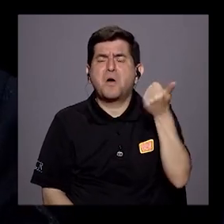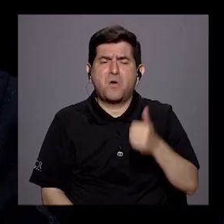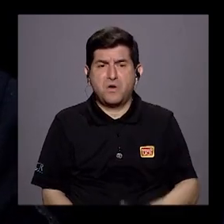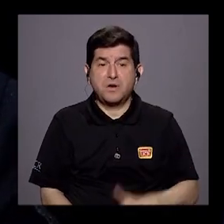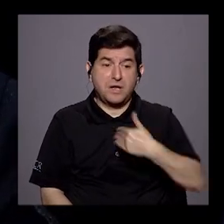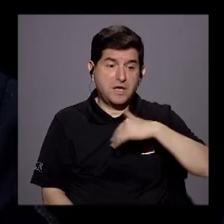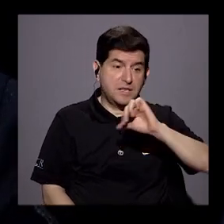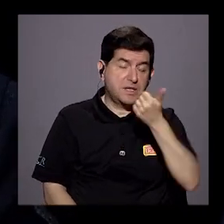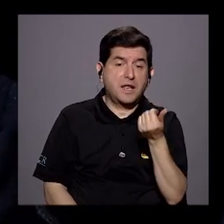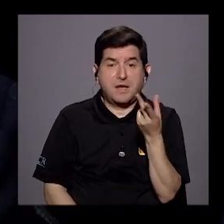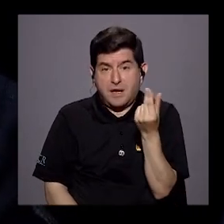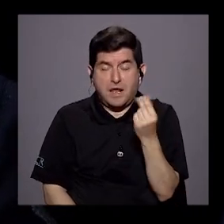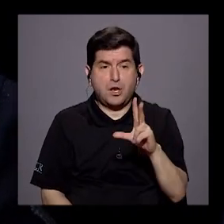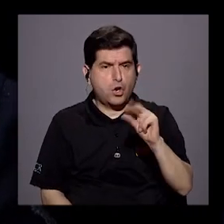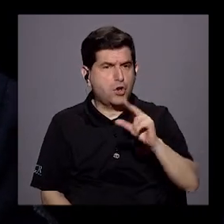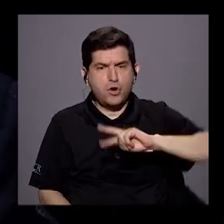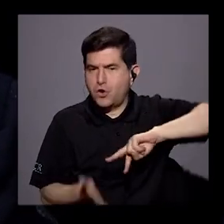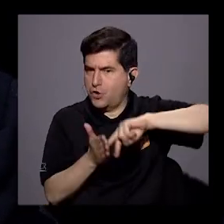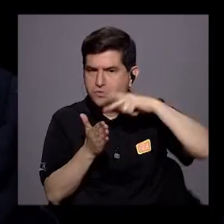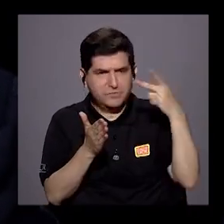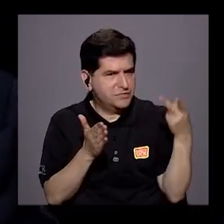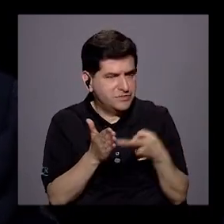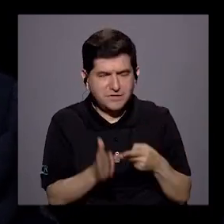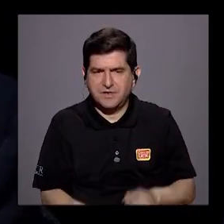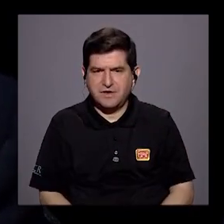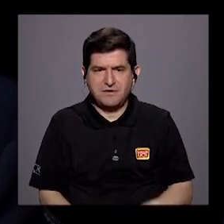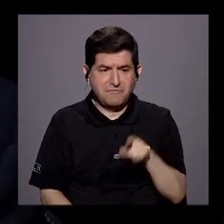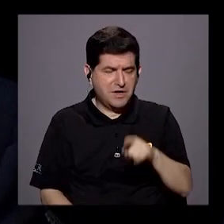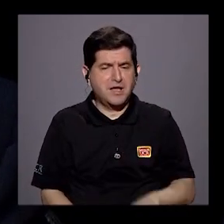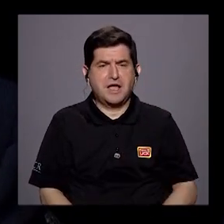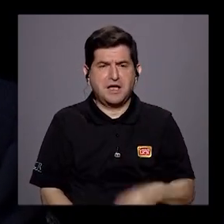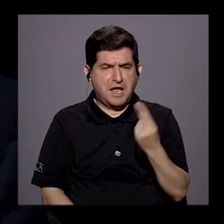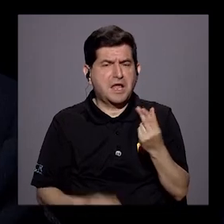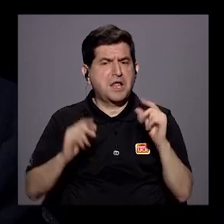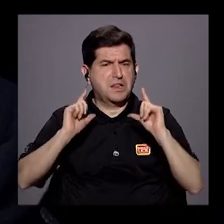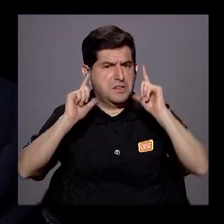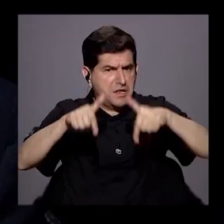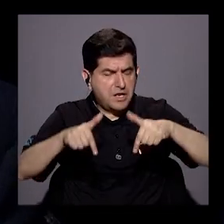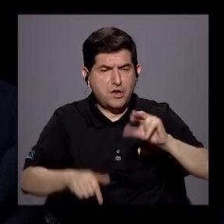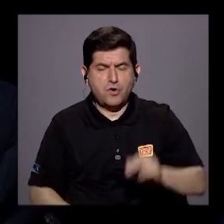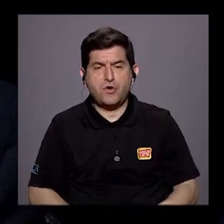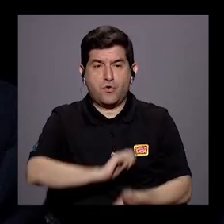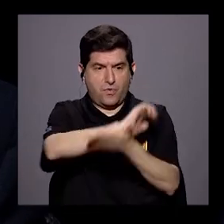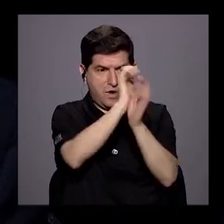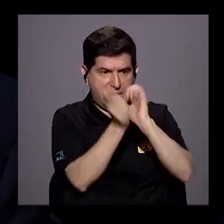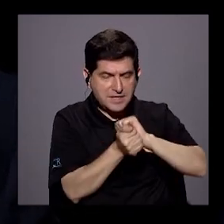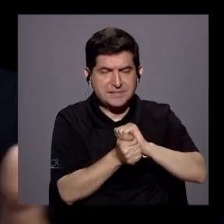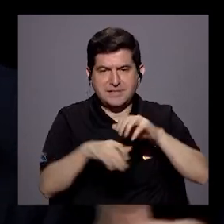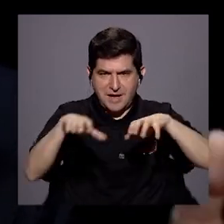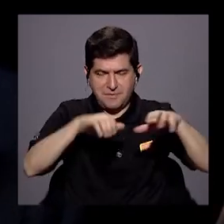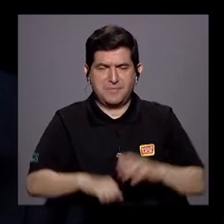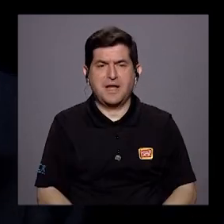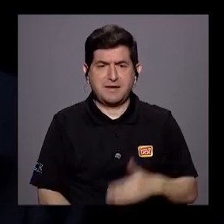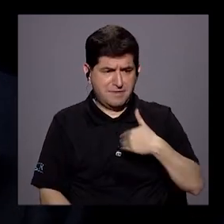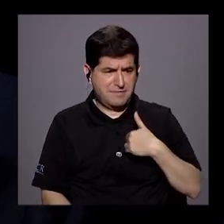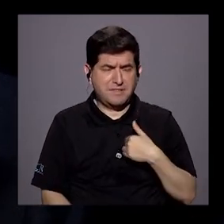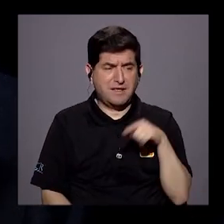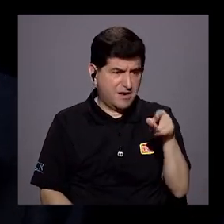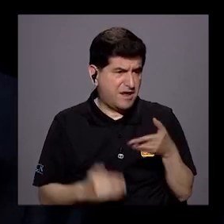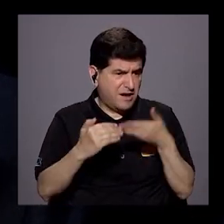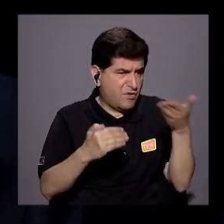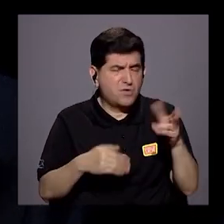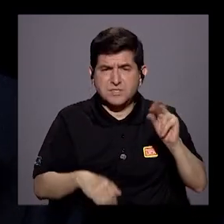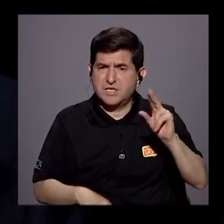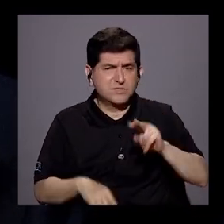y que tengamos sus recursos no es que no es que vamos a botar esos recursos es cambiaron activo por eso tenemos unos activos que